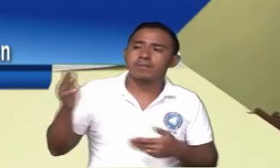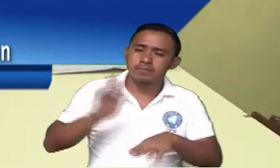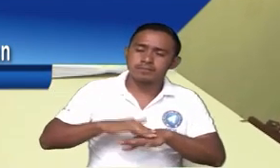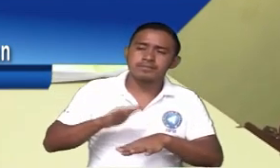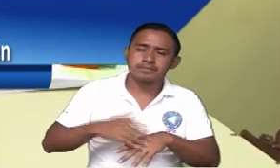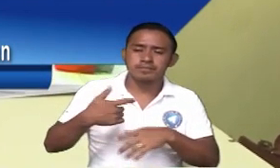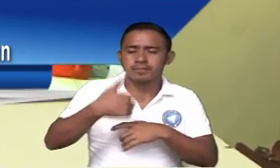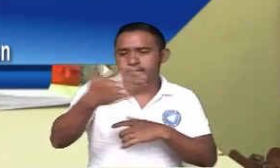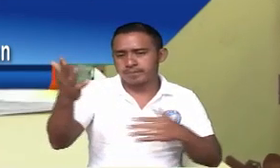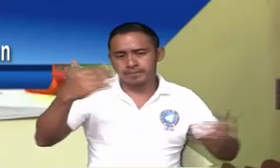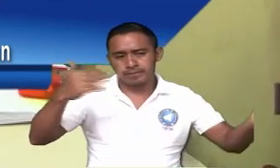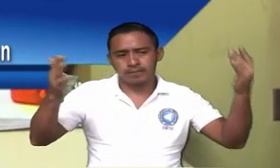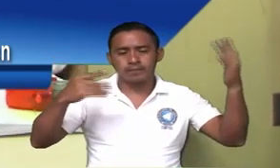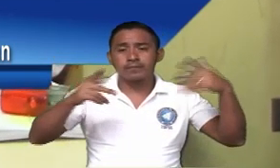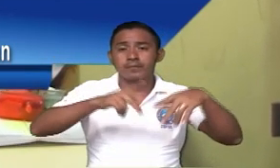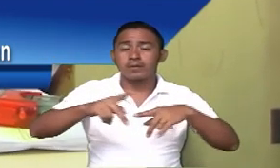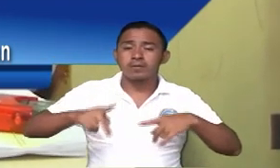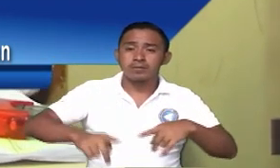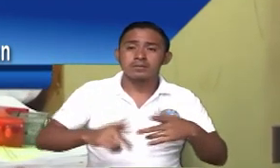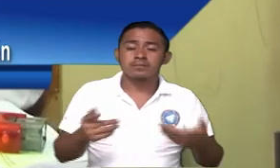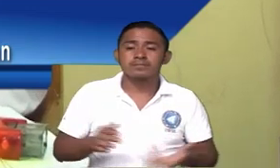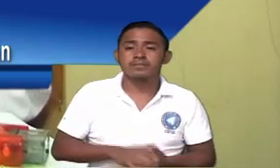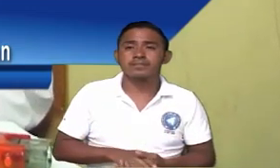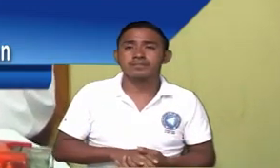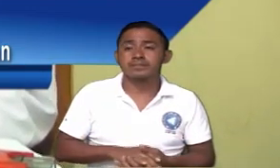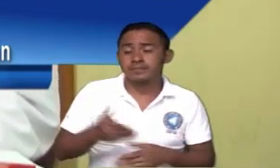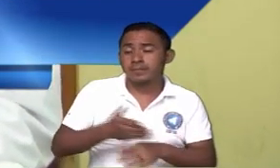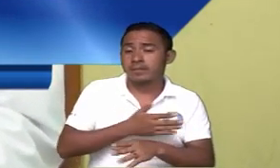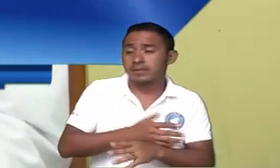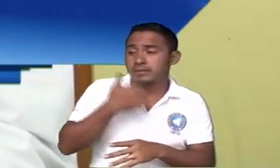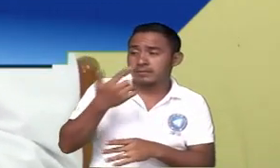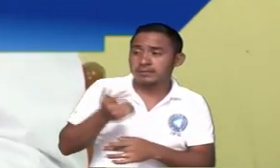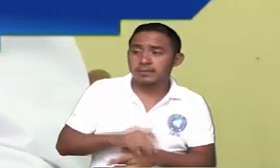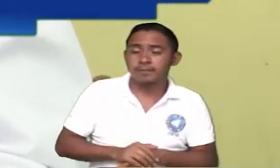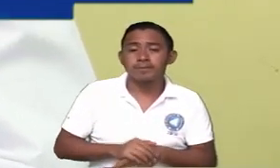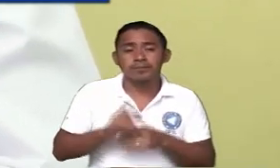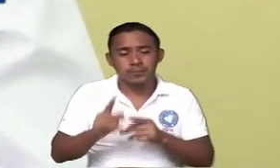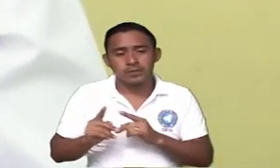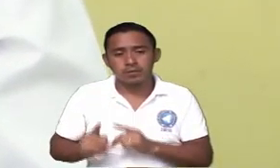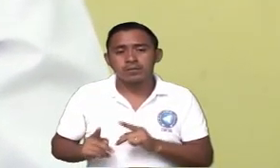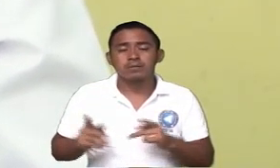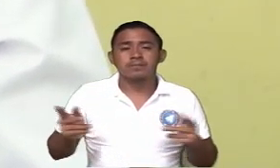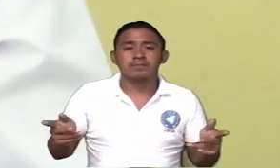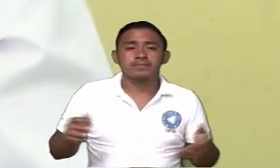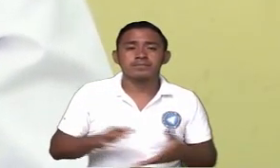invitación a todas las personas. De hecho, como te decía, hay personas que tienen,